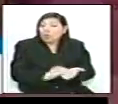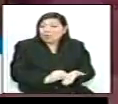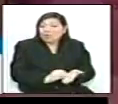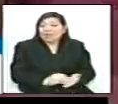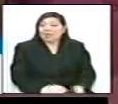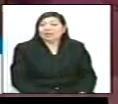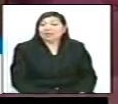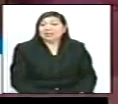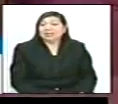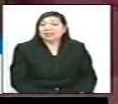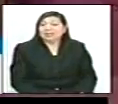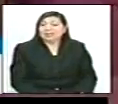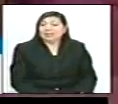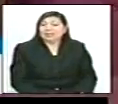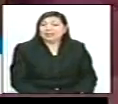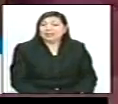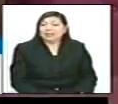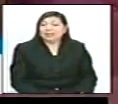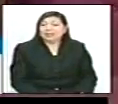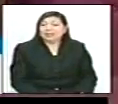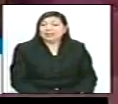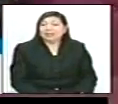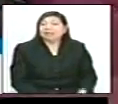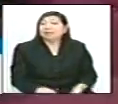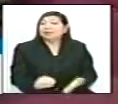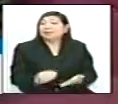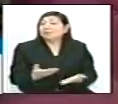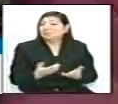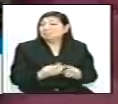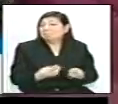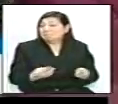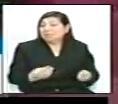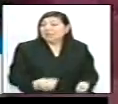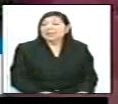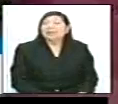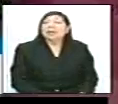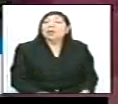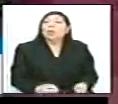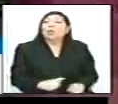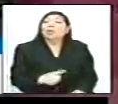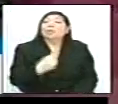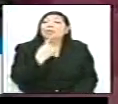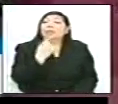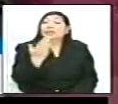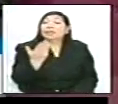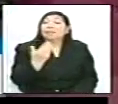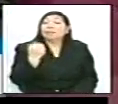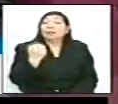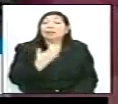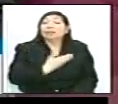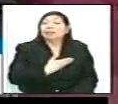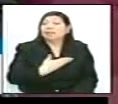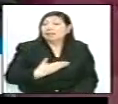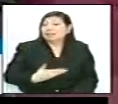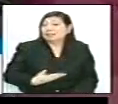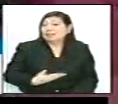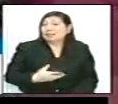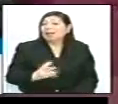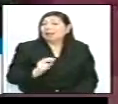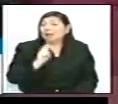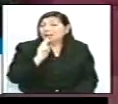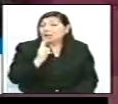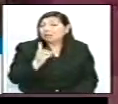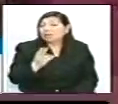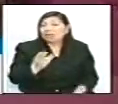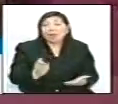que cometimos, que nosotros además materializamos cuando recibimos los pedidos del Poder Ejecutivo en el sentido de que